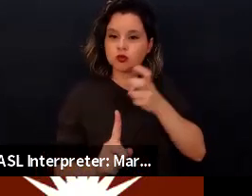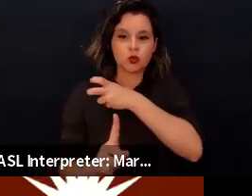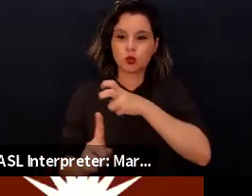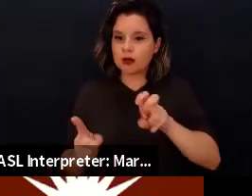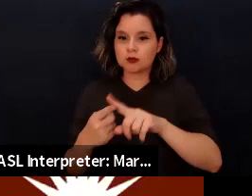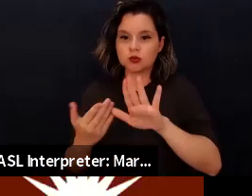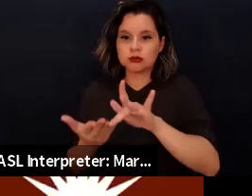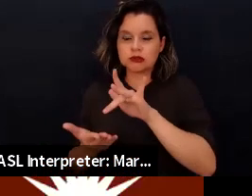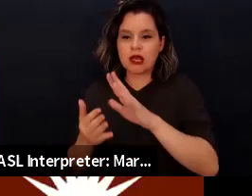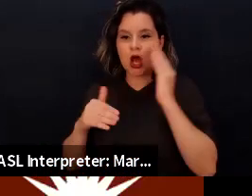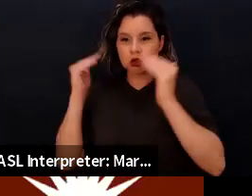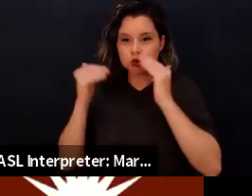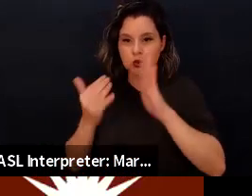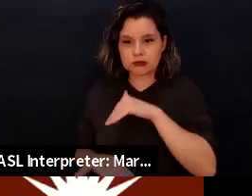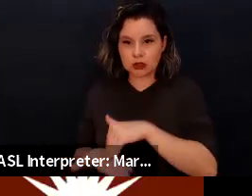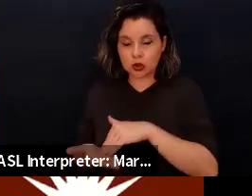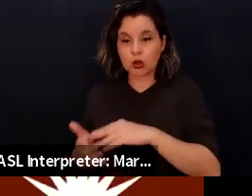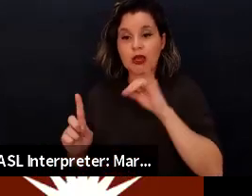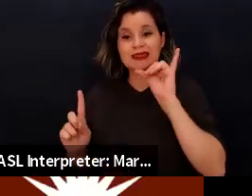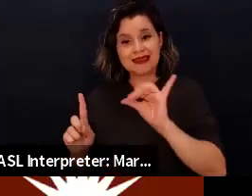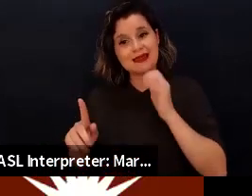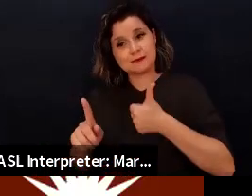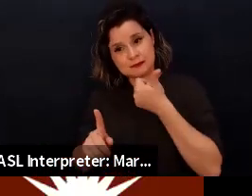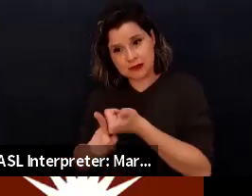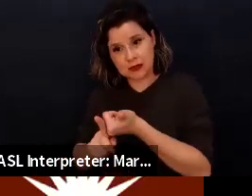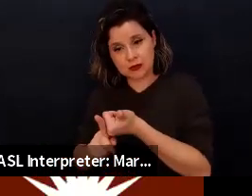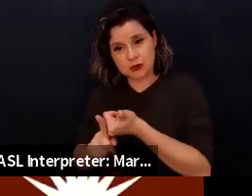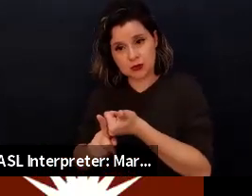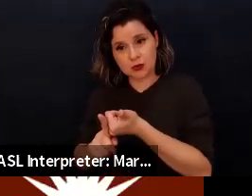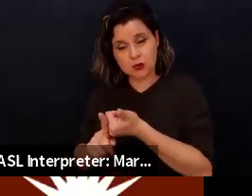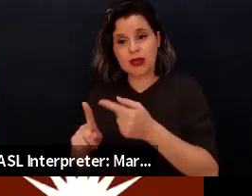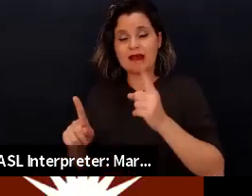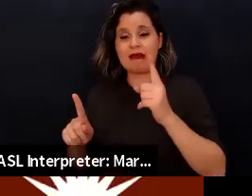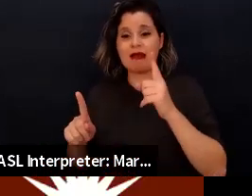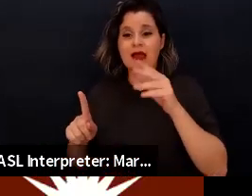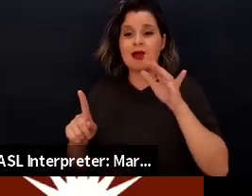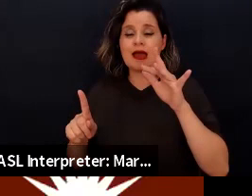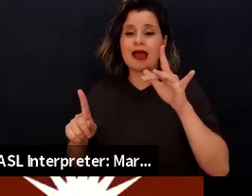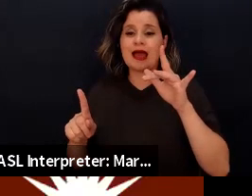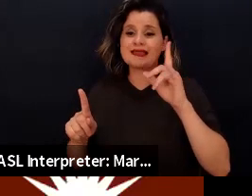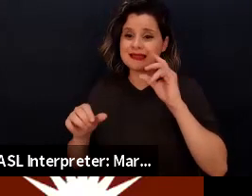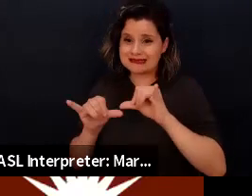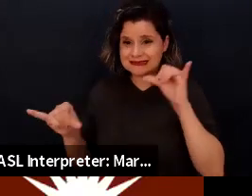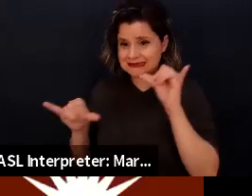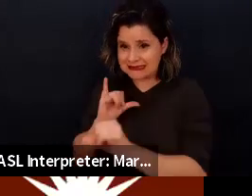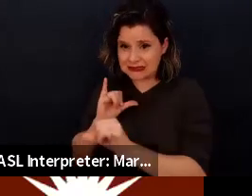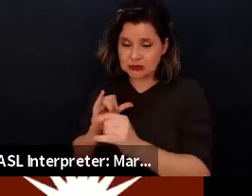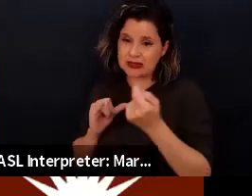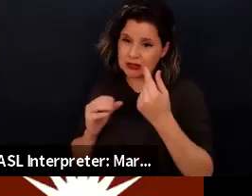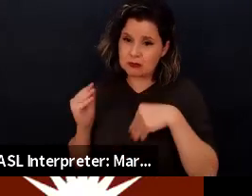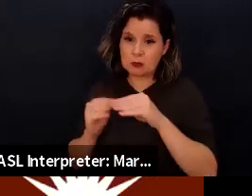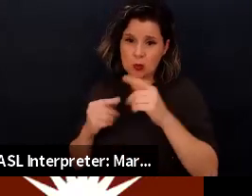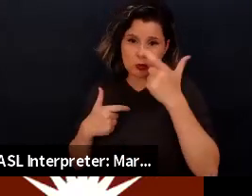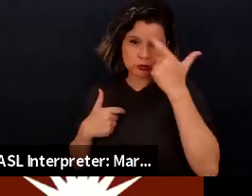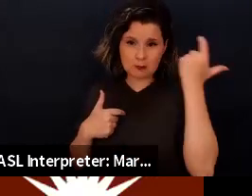un centro de adultos, donde sabemos que la detención puede ser un poquito más